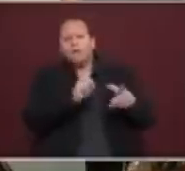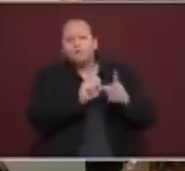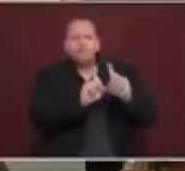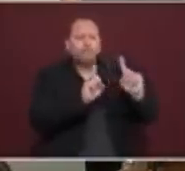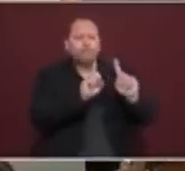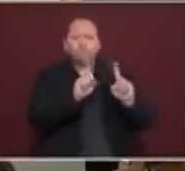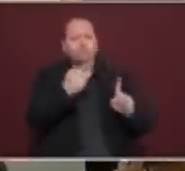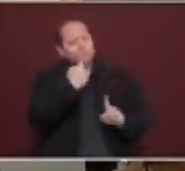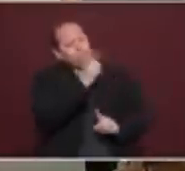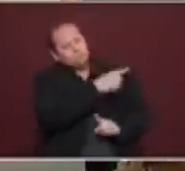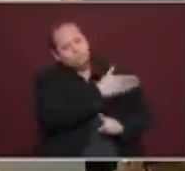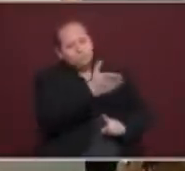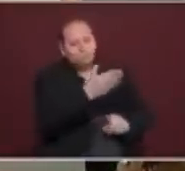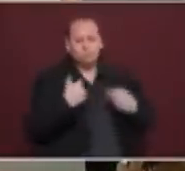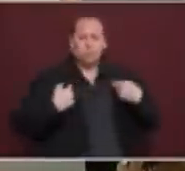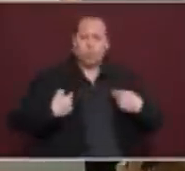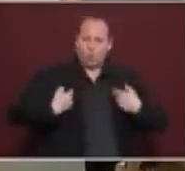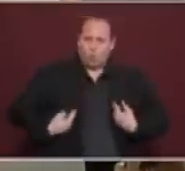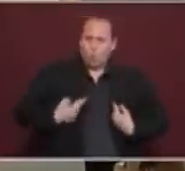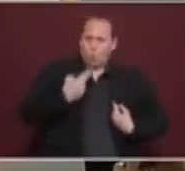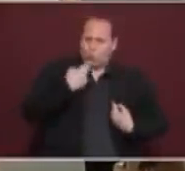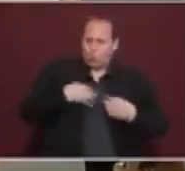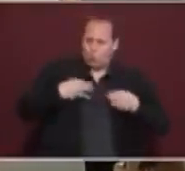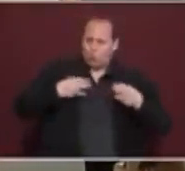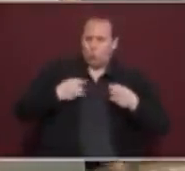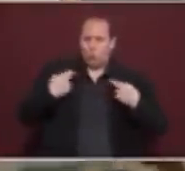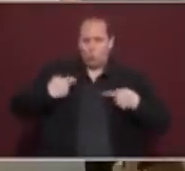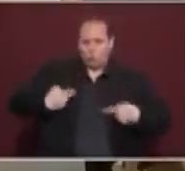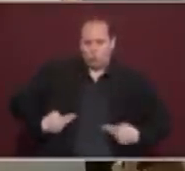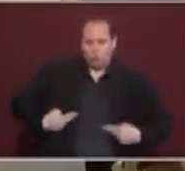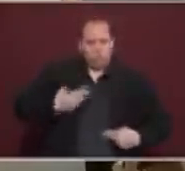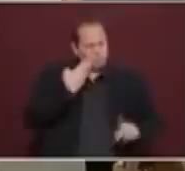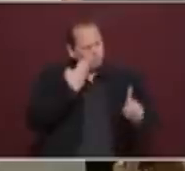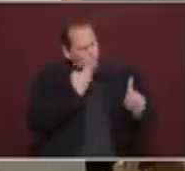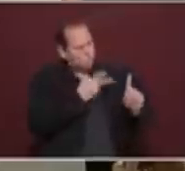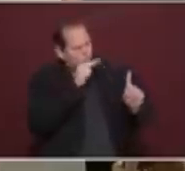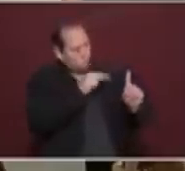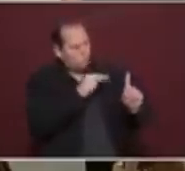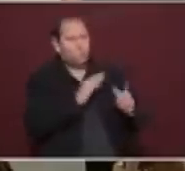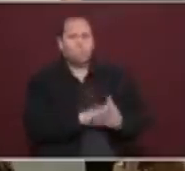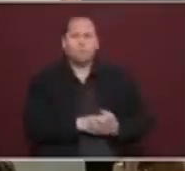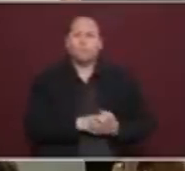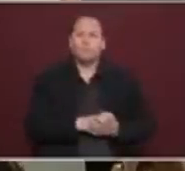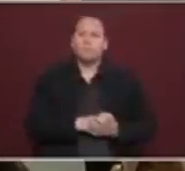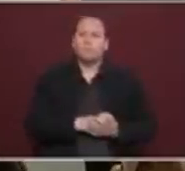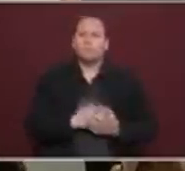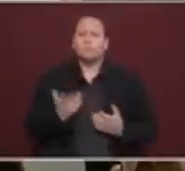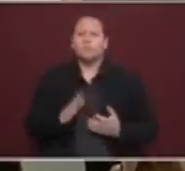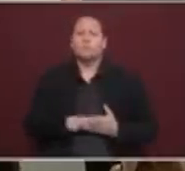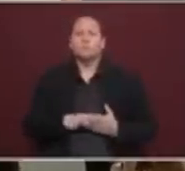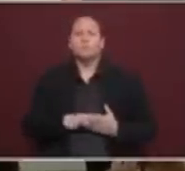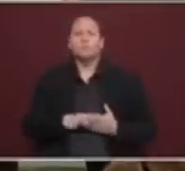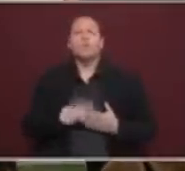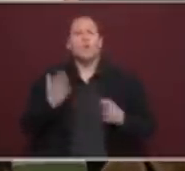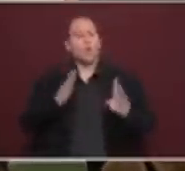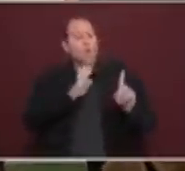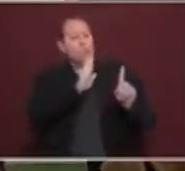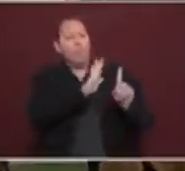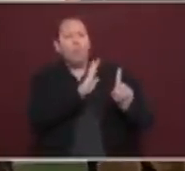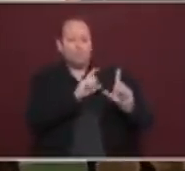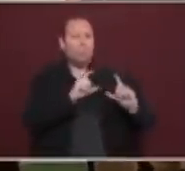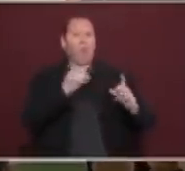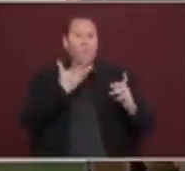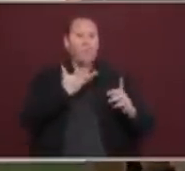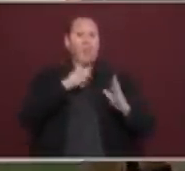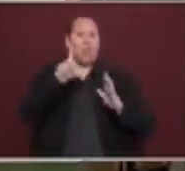que tenemos activadas en la actualidad con sus logotipos